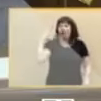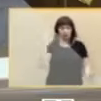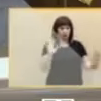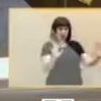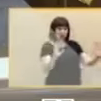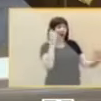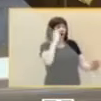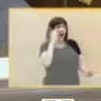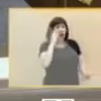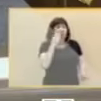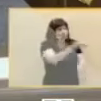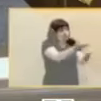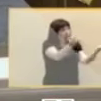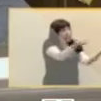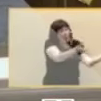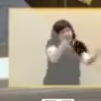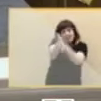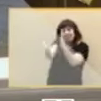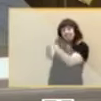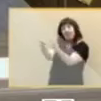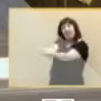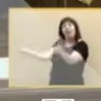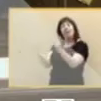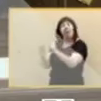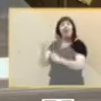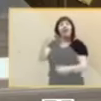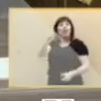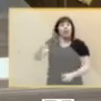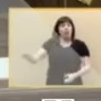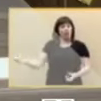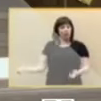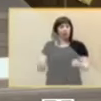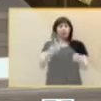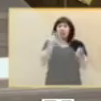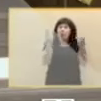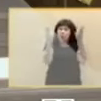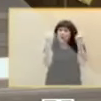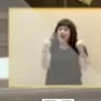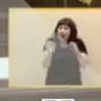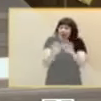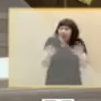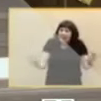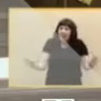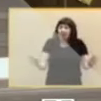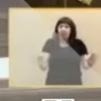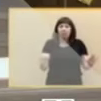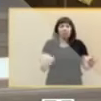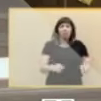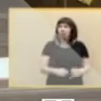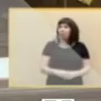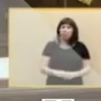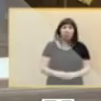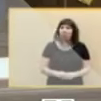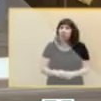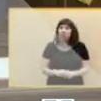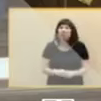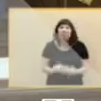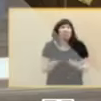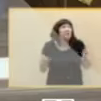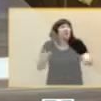pero sobre todo hay una condena en firme, que incluyó condena de cárcel a Josep María Sala por el caso Filesa de